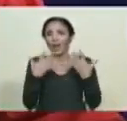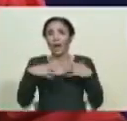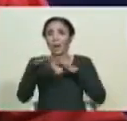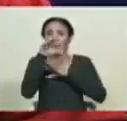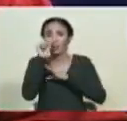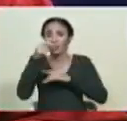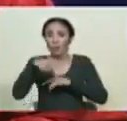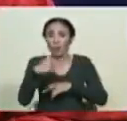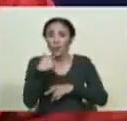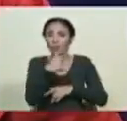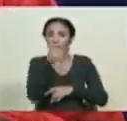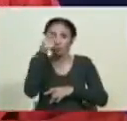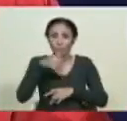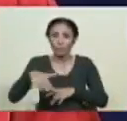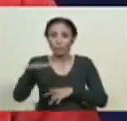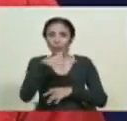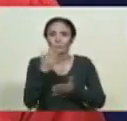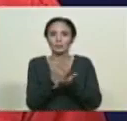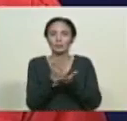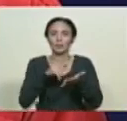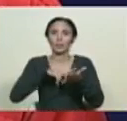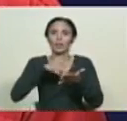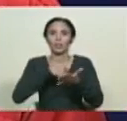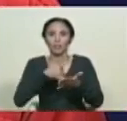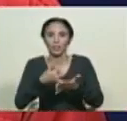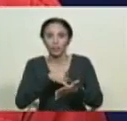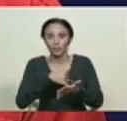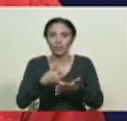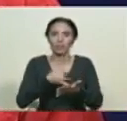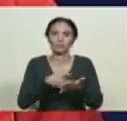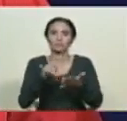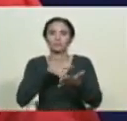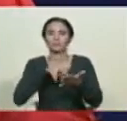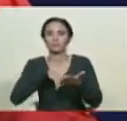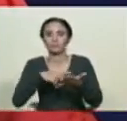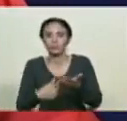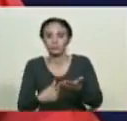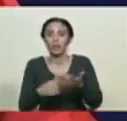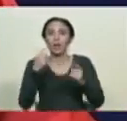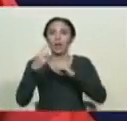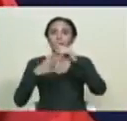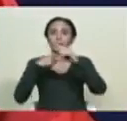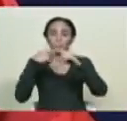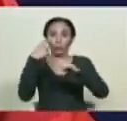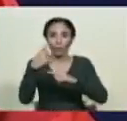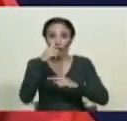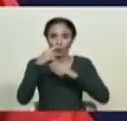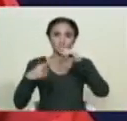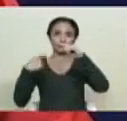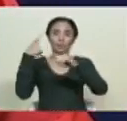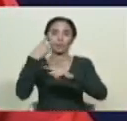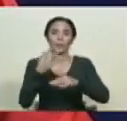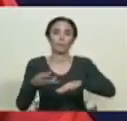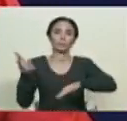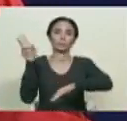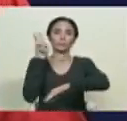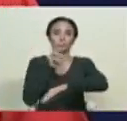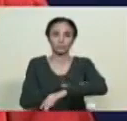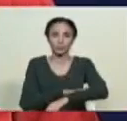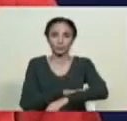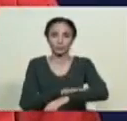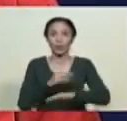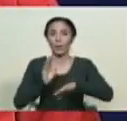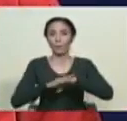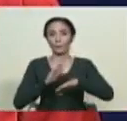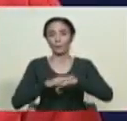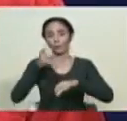a seguir tropezándose. Y creo que el próximo tropezón va a ser más grande por las